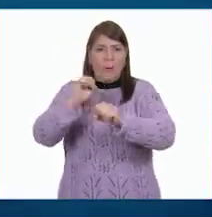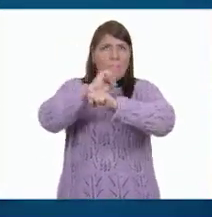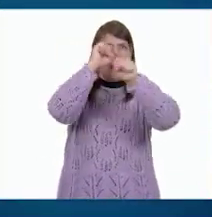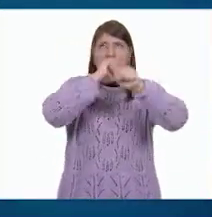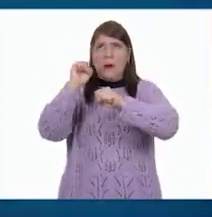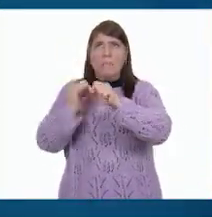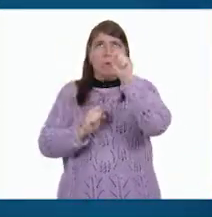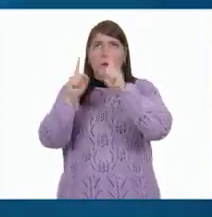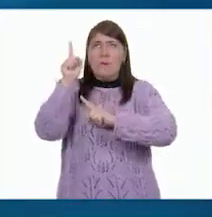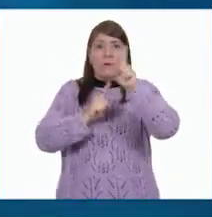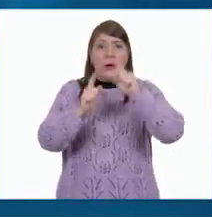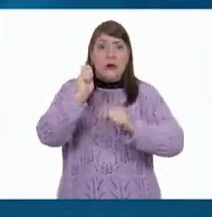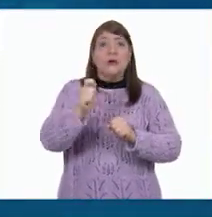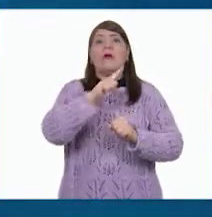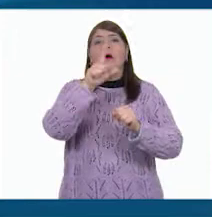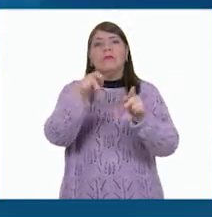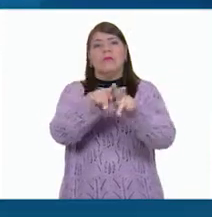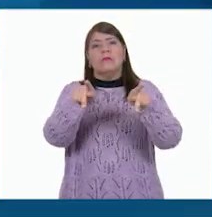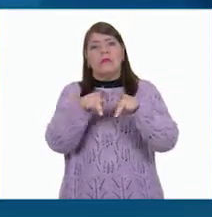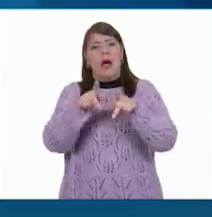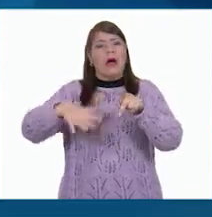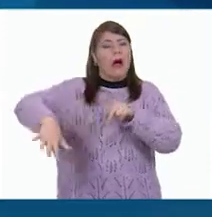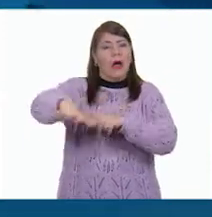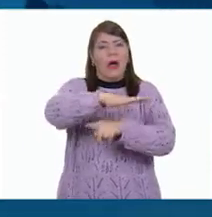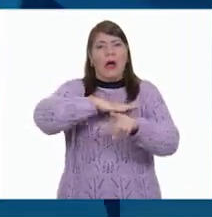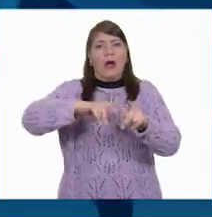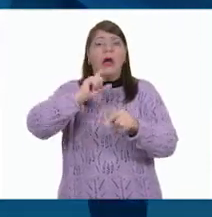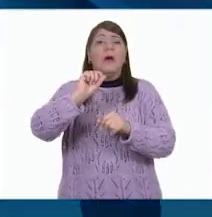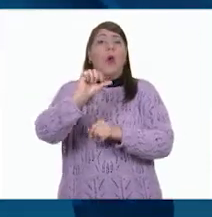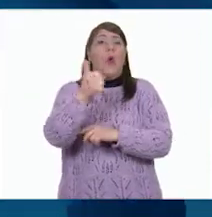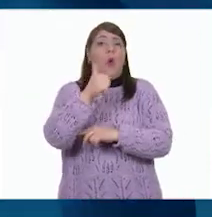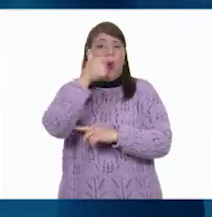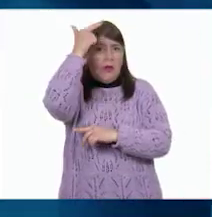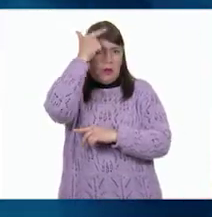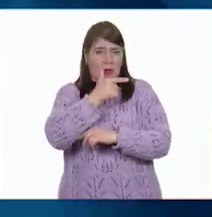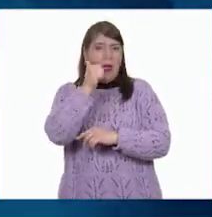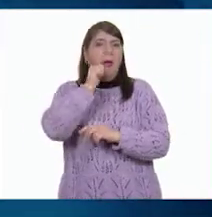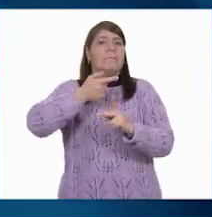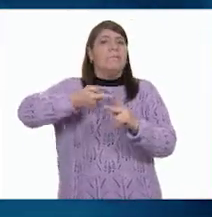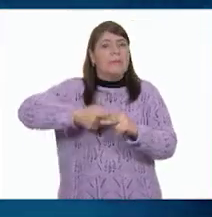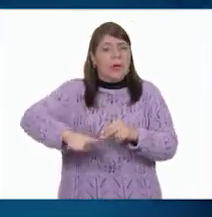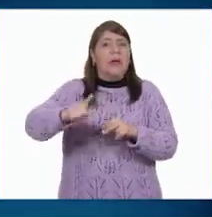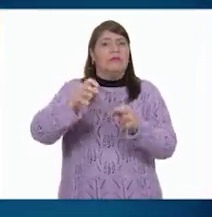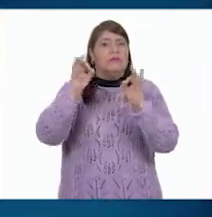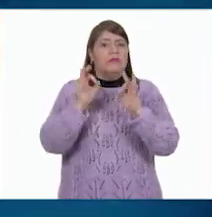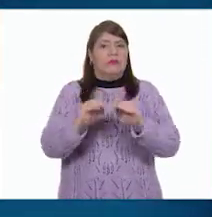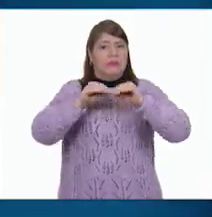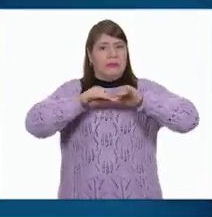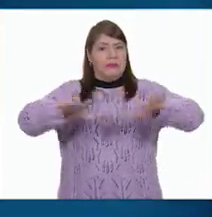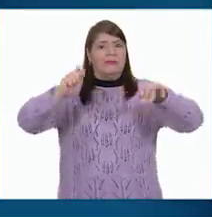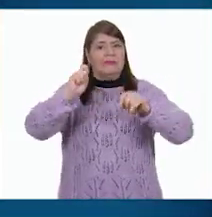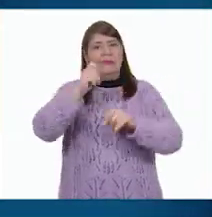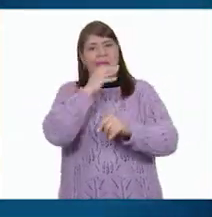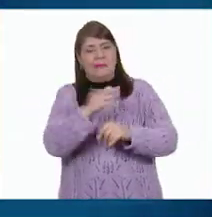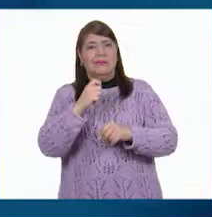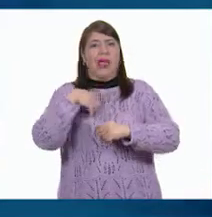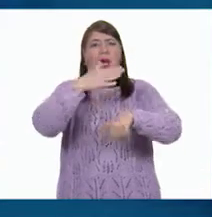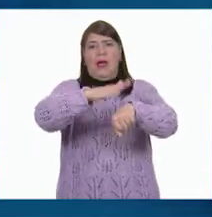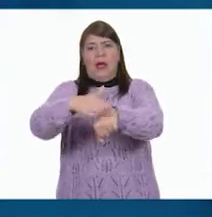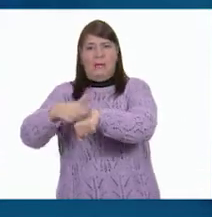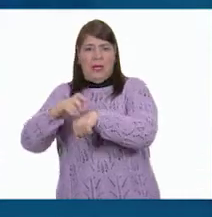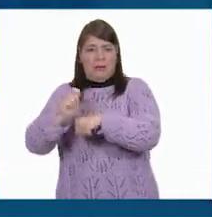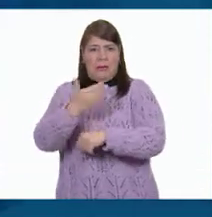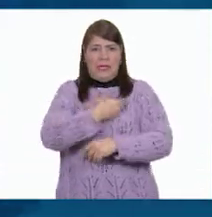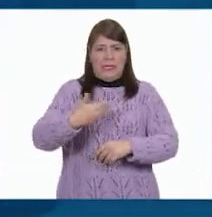iluminaron las principales plazas del país, y a las 11 de la noche comenzó la ceremonia oficial. El presidente dio el grito desde